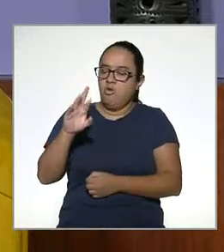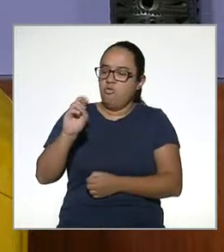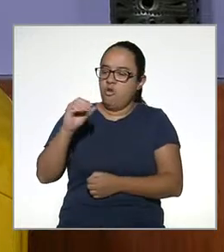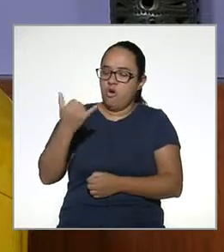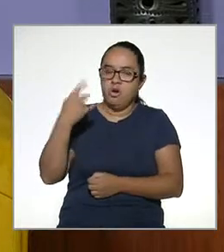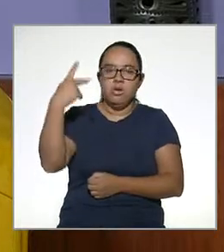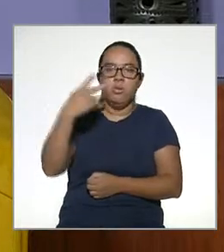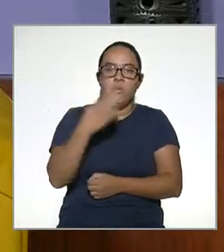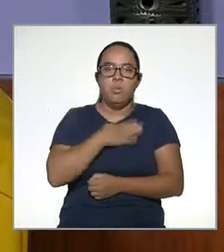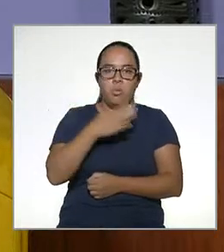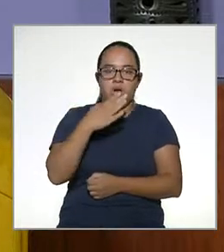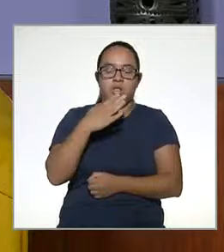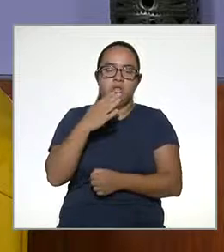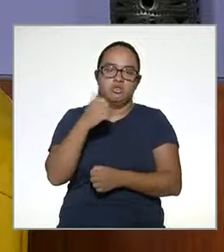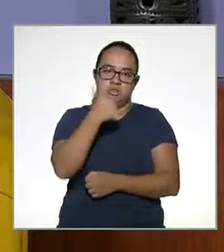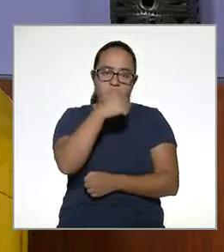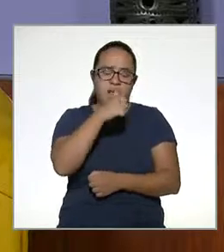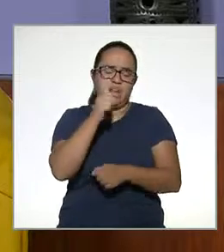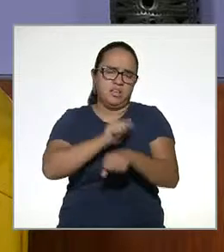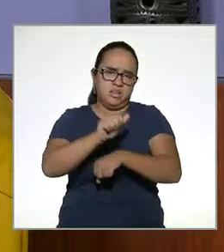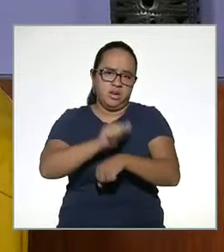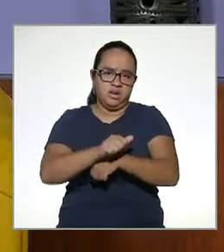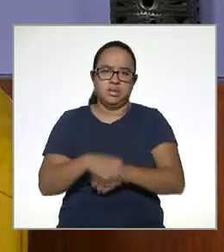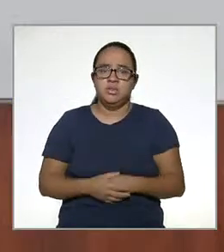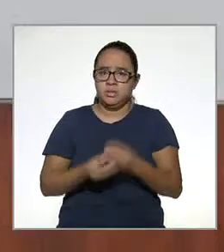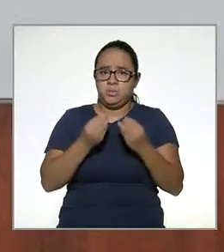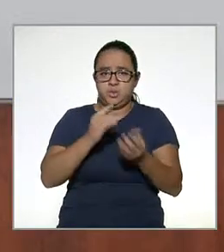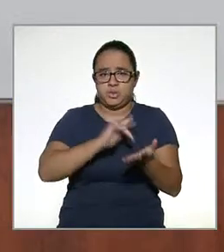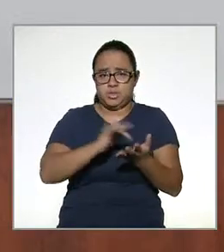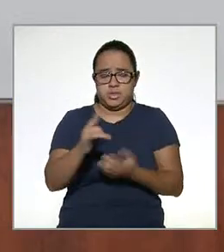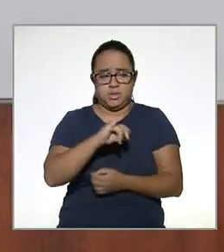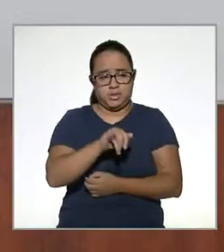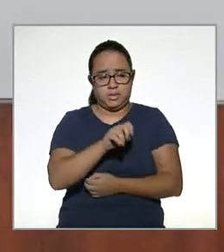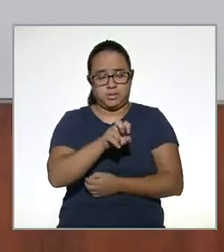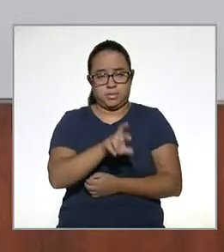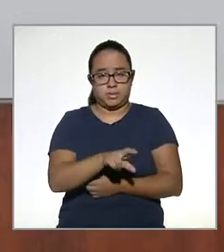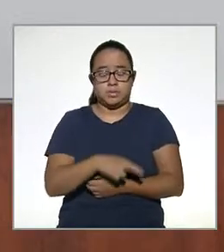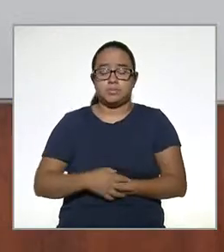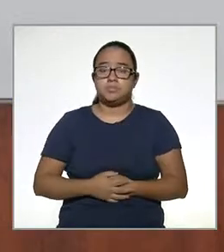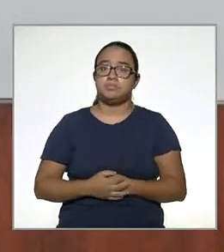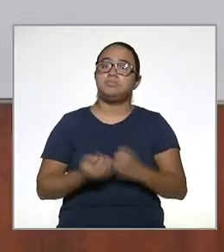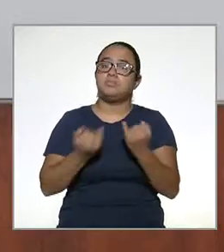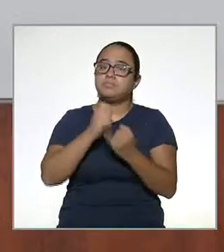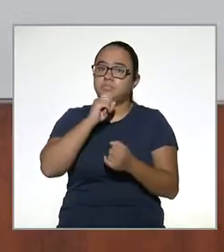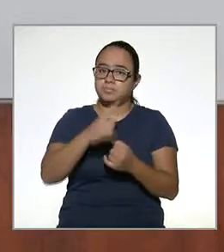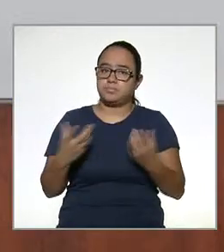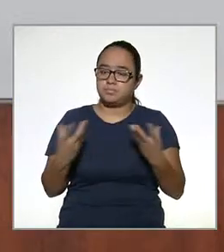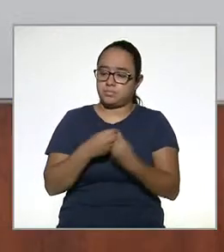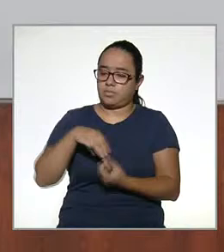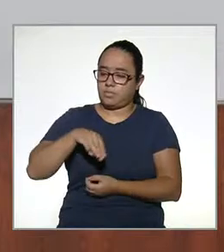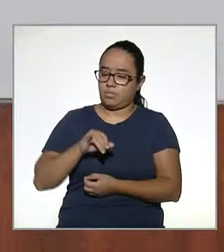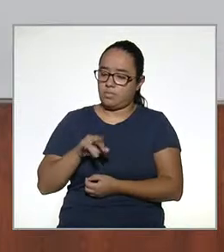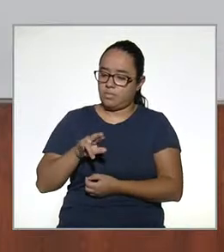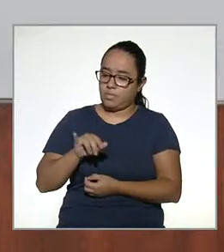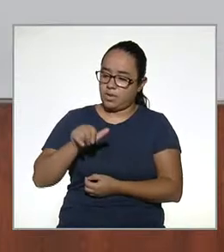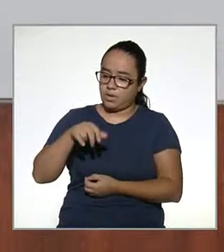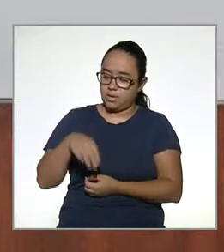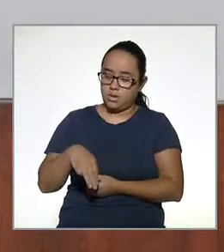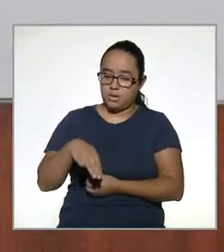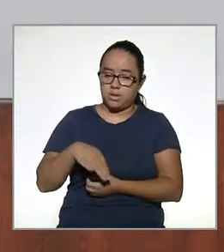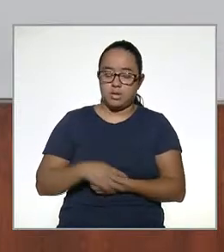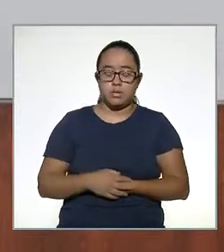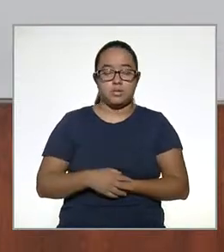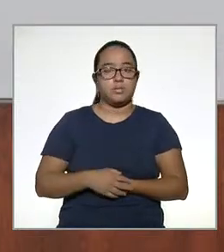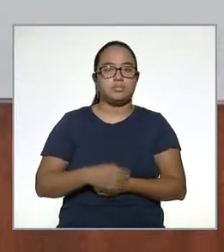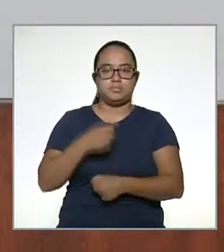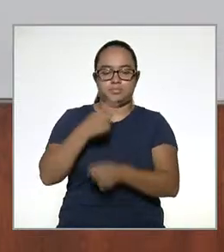Buenos Aires. Hola. Bienvenido. Muchas gracias, Javier. Muchas gracias. Y también está con nosotros Miriam. Bueno,